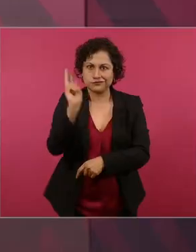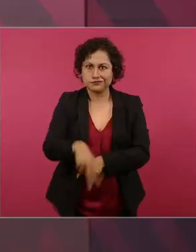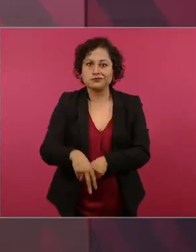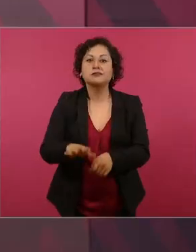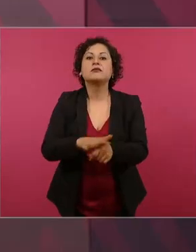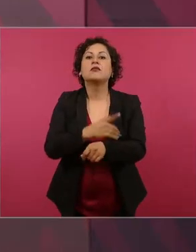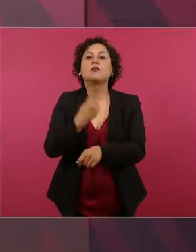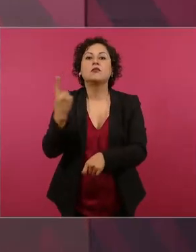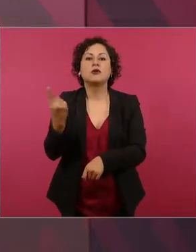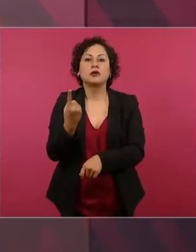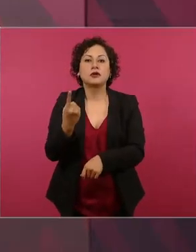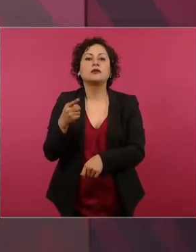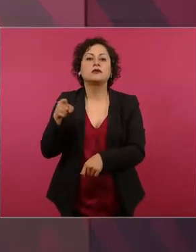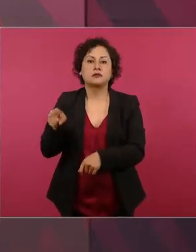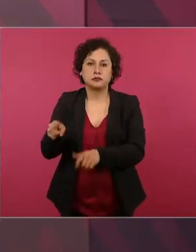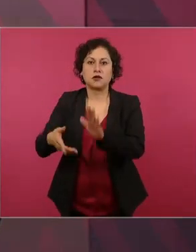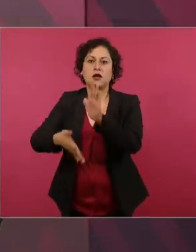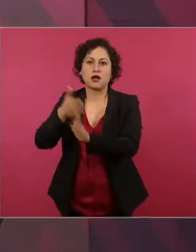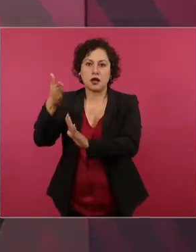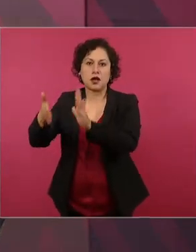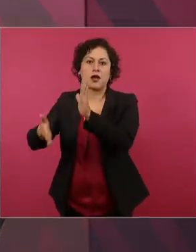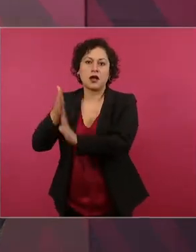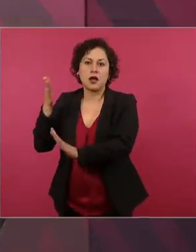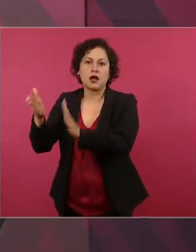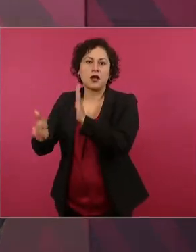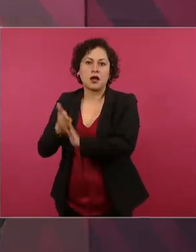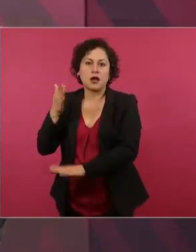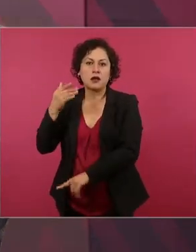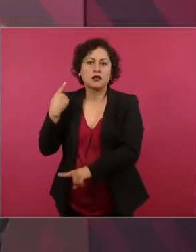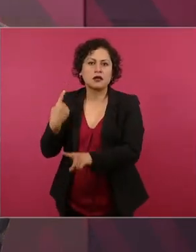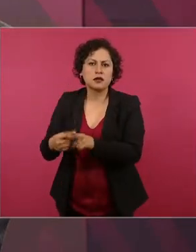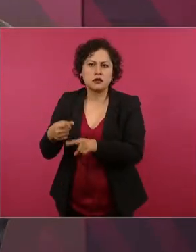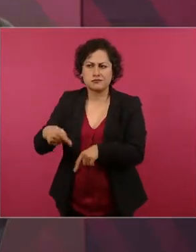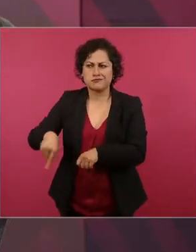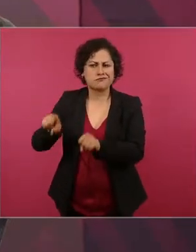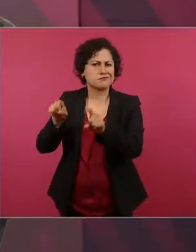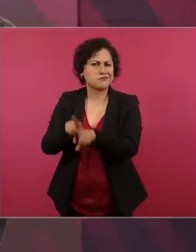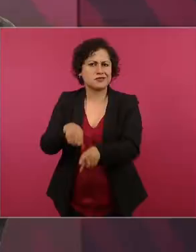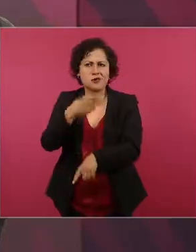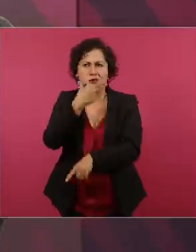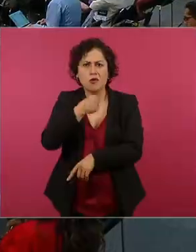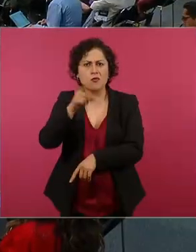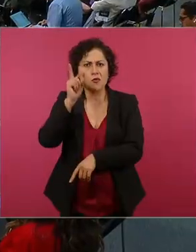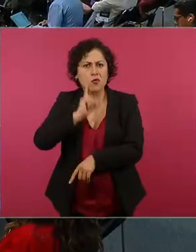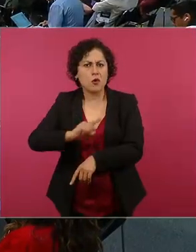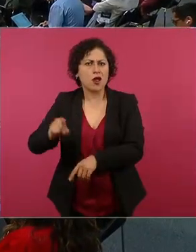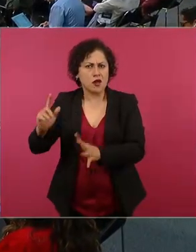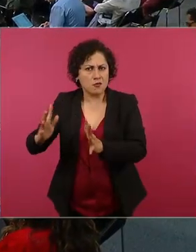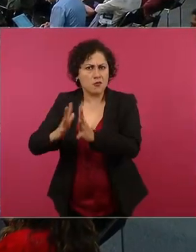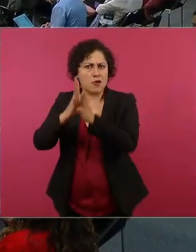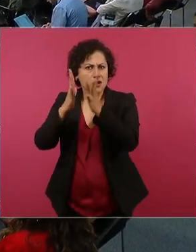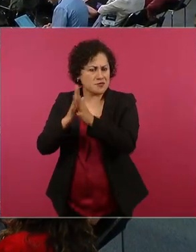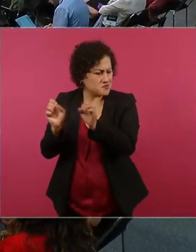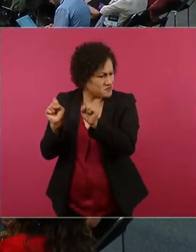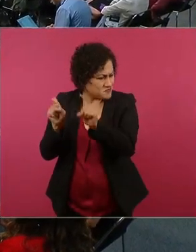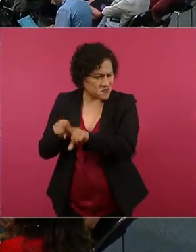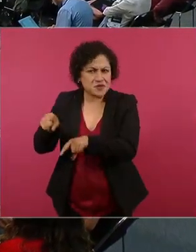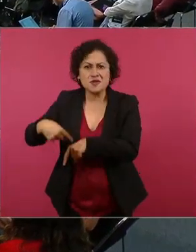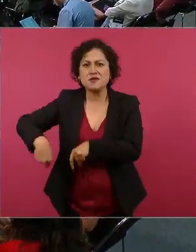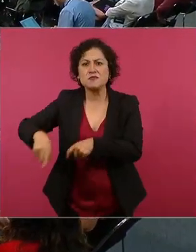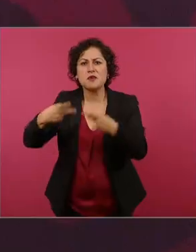haciendo con las manos de las mujeres, de los hombres de Oaxaca. Son